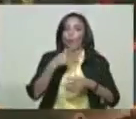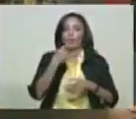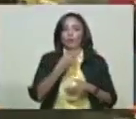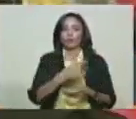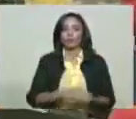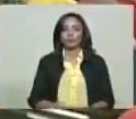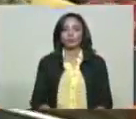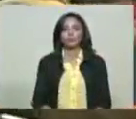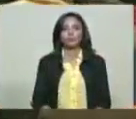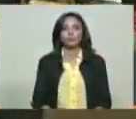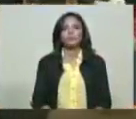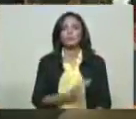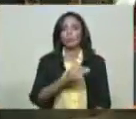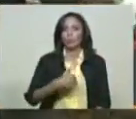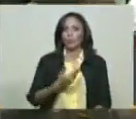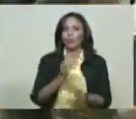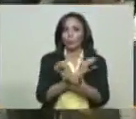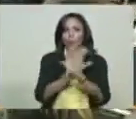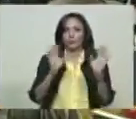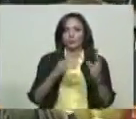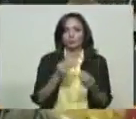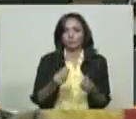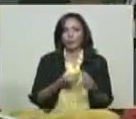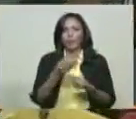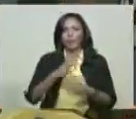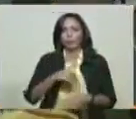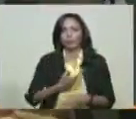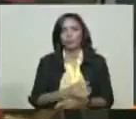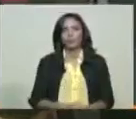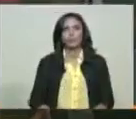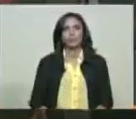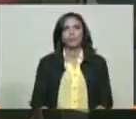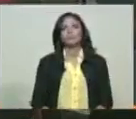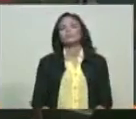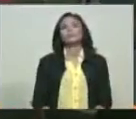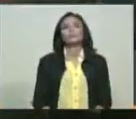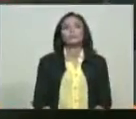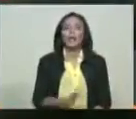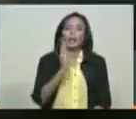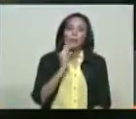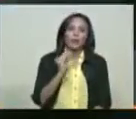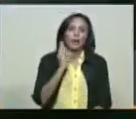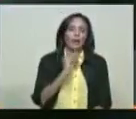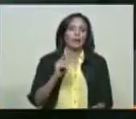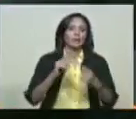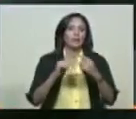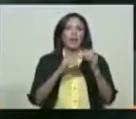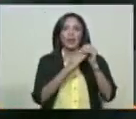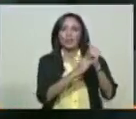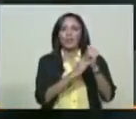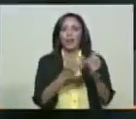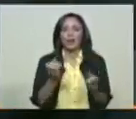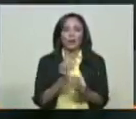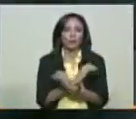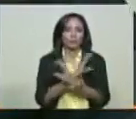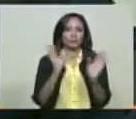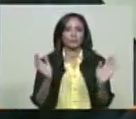podemos hacerlo tenemos el patrimonio acumulado la experiencia y la capacidad liderazgo